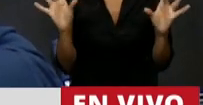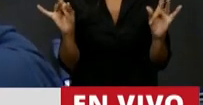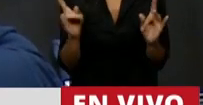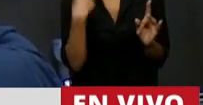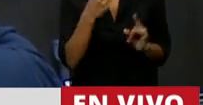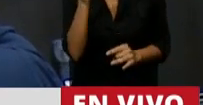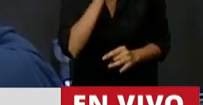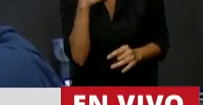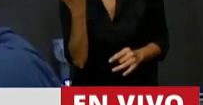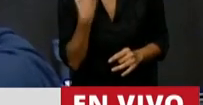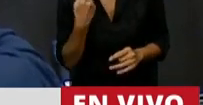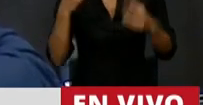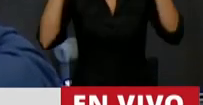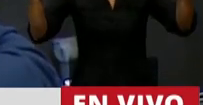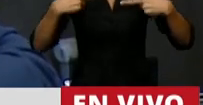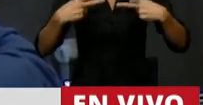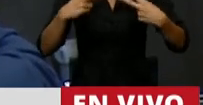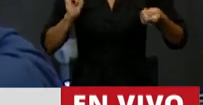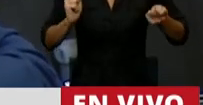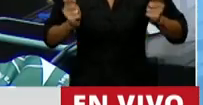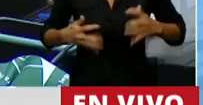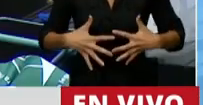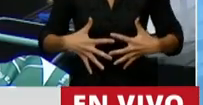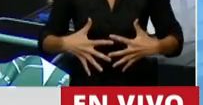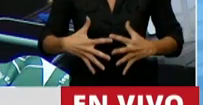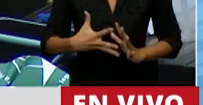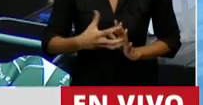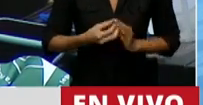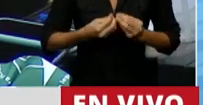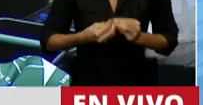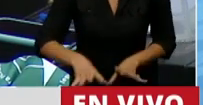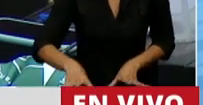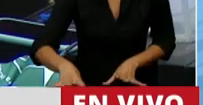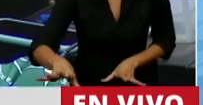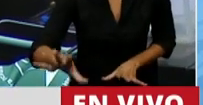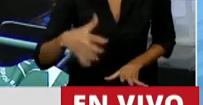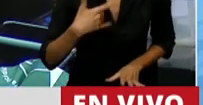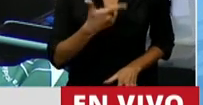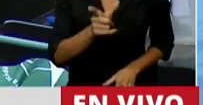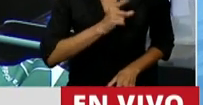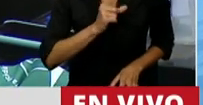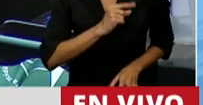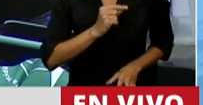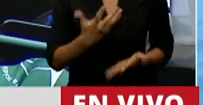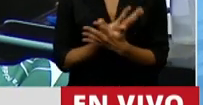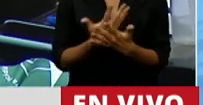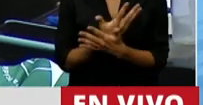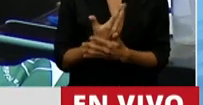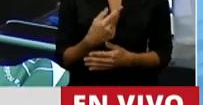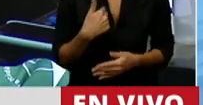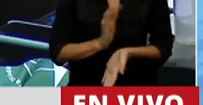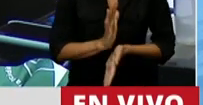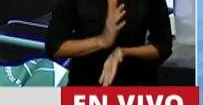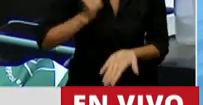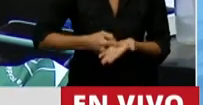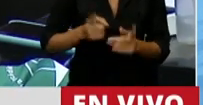que tenemos en nuestros cuerpos y pasar por momentos dolorosos donde una no decide, no